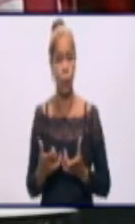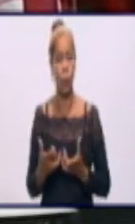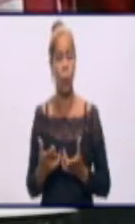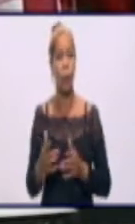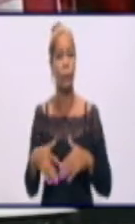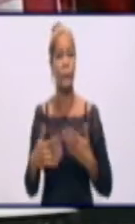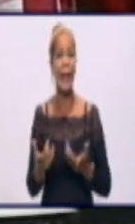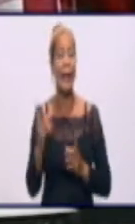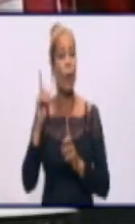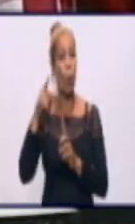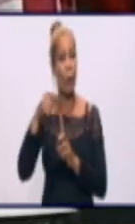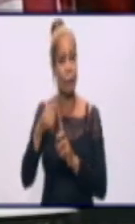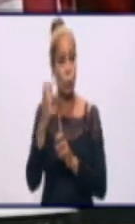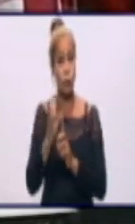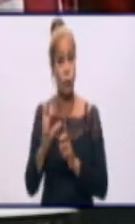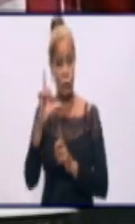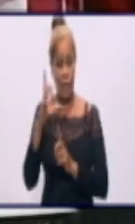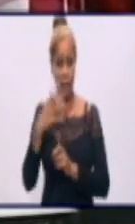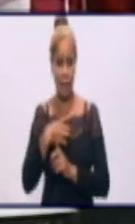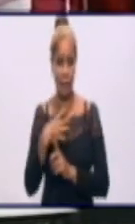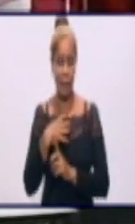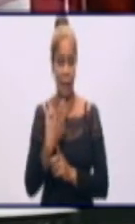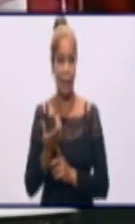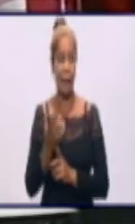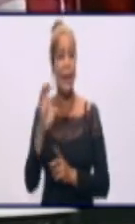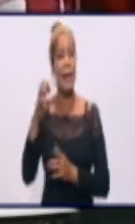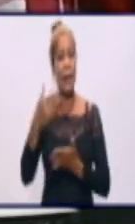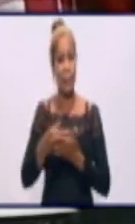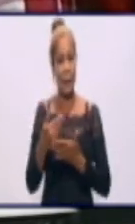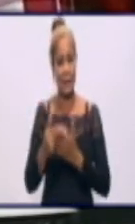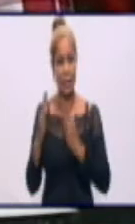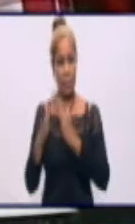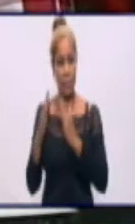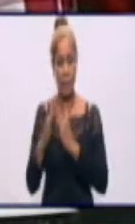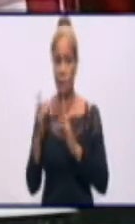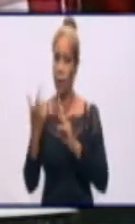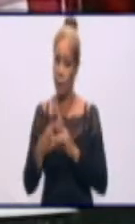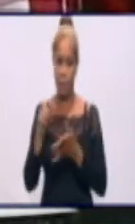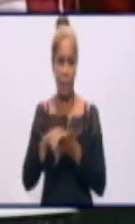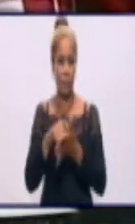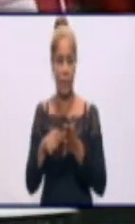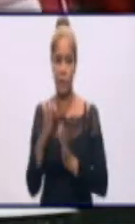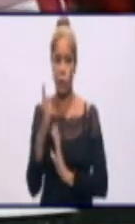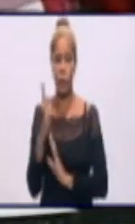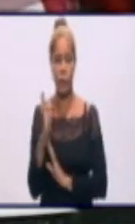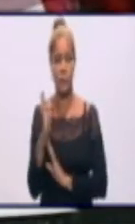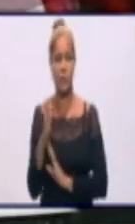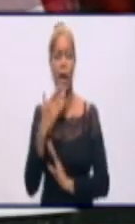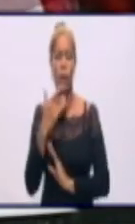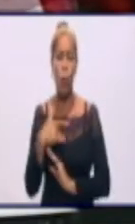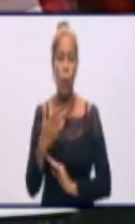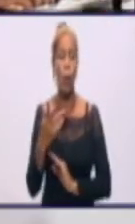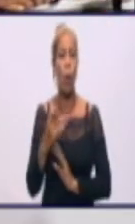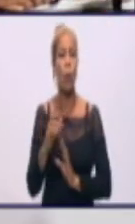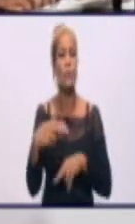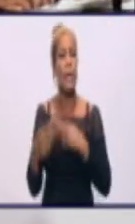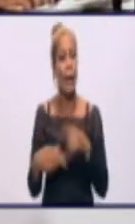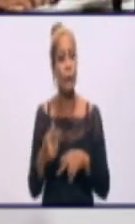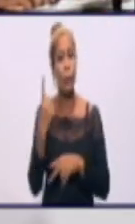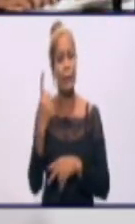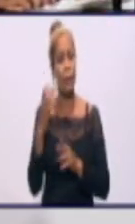del objeto social que tiene el Instituto de Planificación Física? ¿Cómo ha sido esta primera parte del año? Sí, realmente